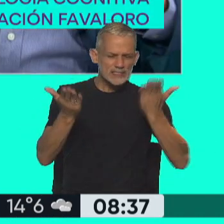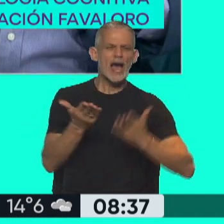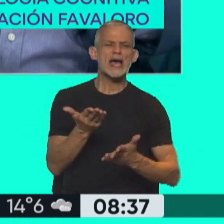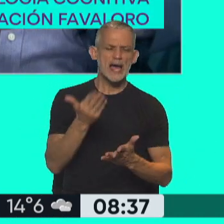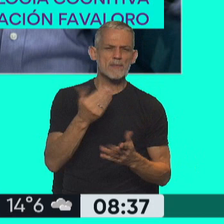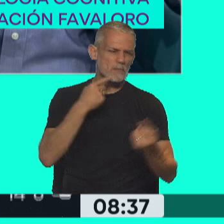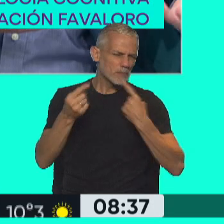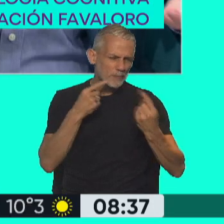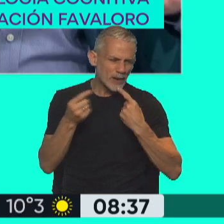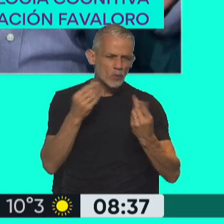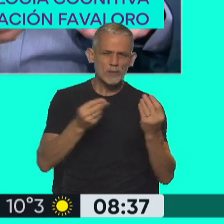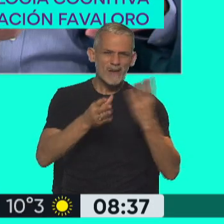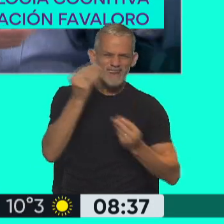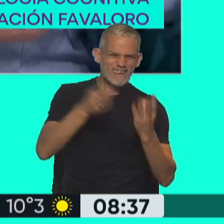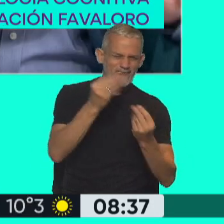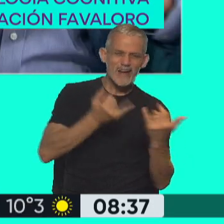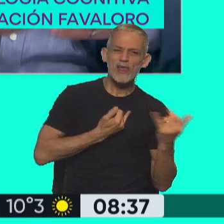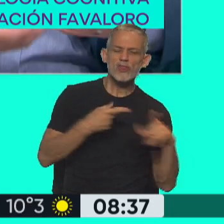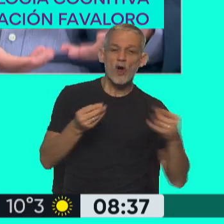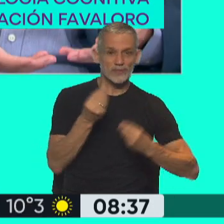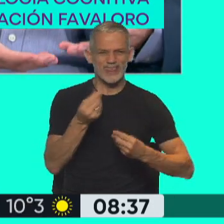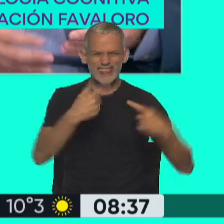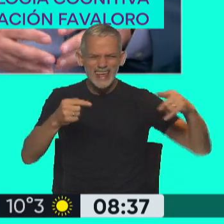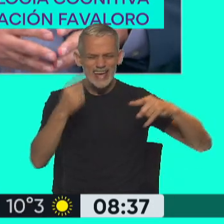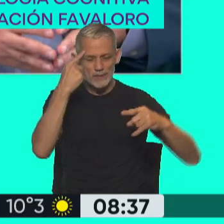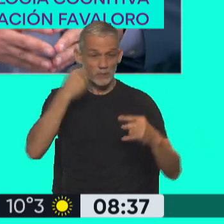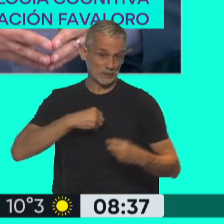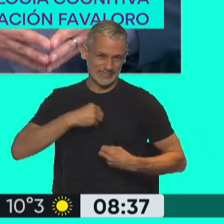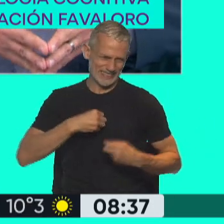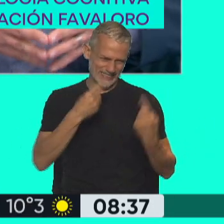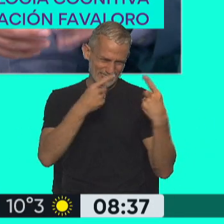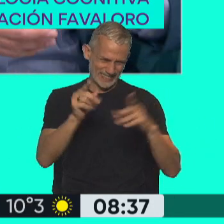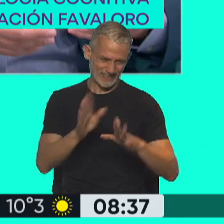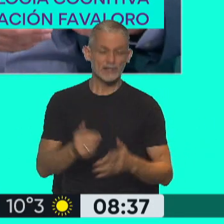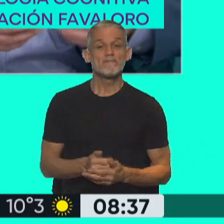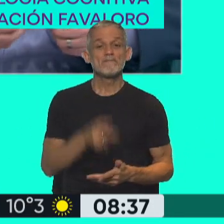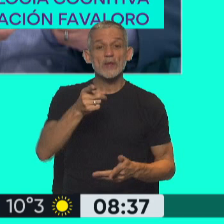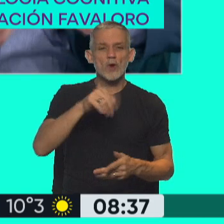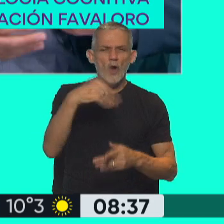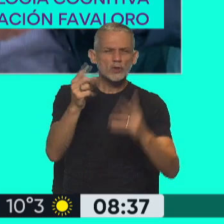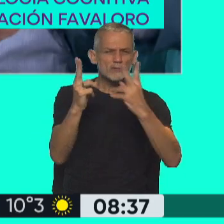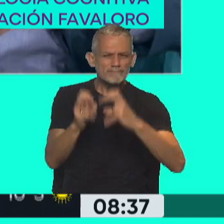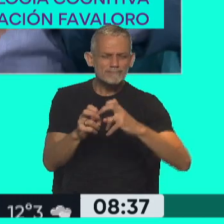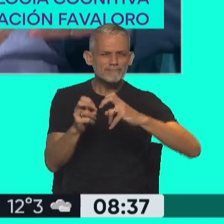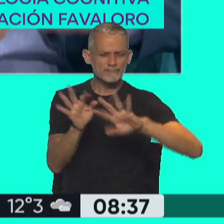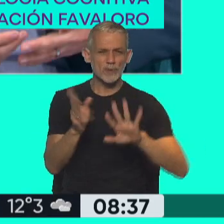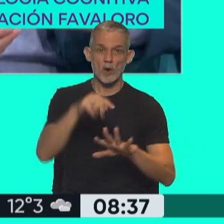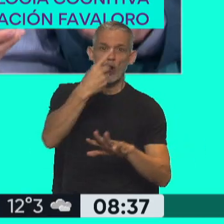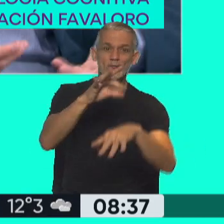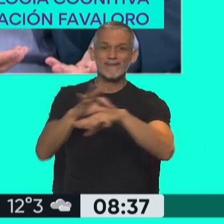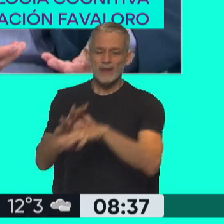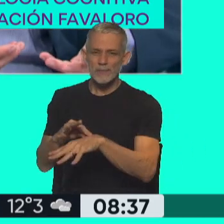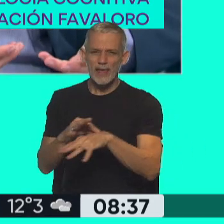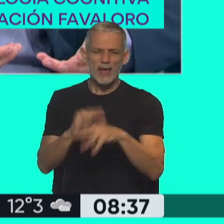objetivar en qué falla y dónde falla, más allá de lo que la persona siente, y algunos otros estudios que sirven para descartar otras